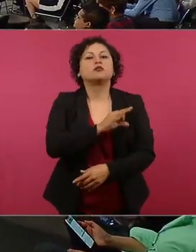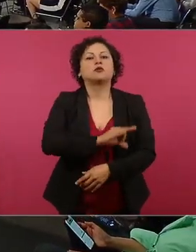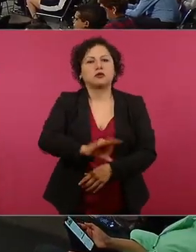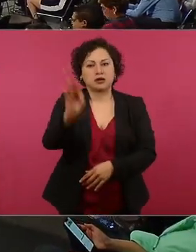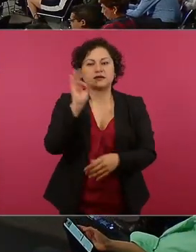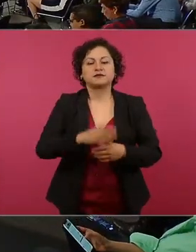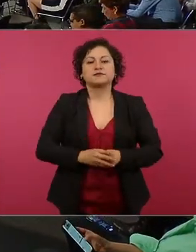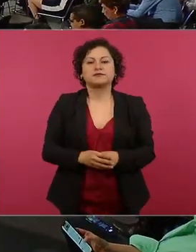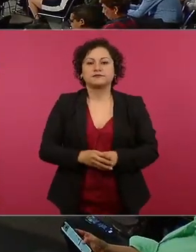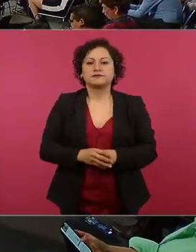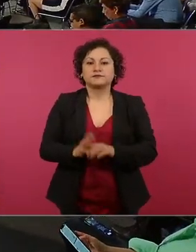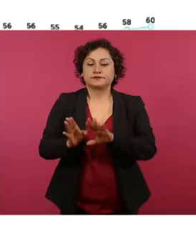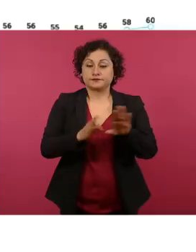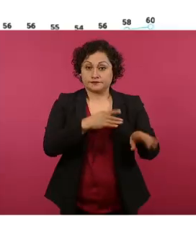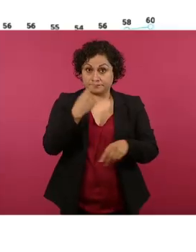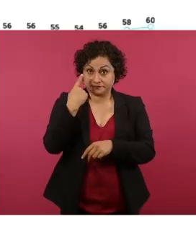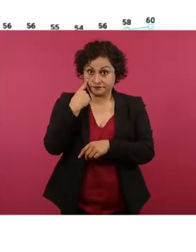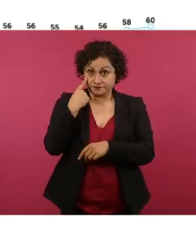En